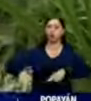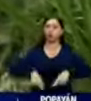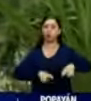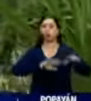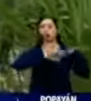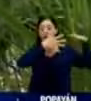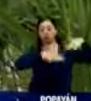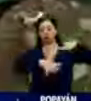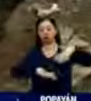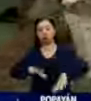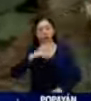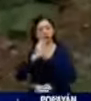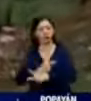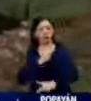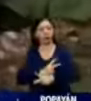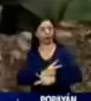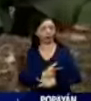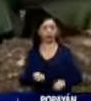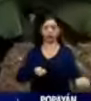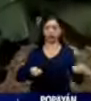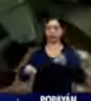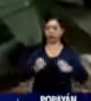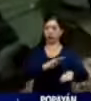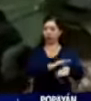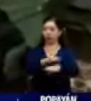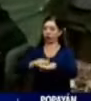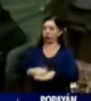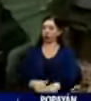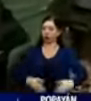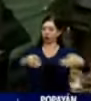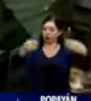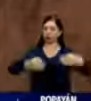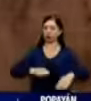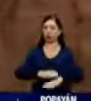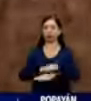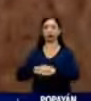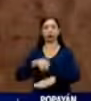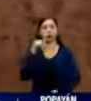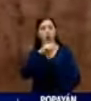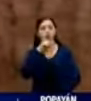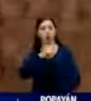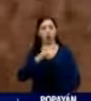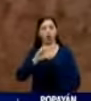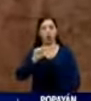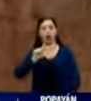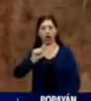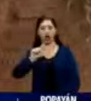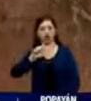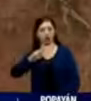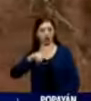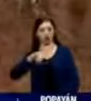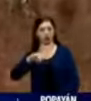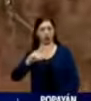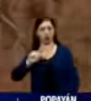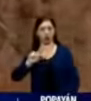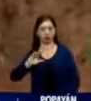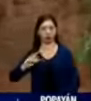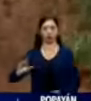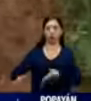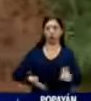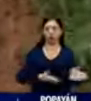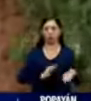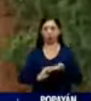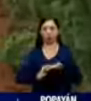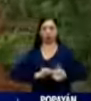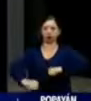posibles deslizamientos. El Consejo de Gestión del Riesgo recomendó declarar la calamidad pública para avanzar con un plan de acción en los municipios.